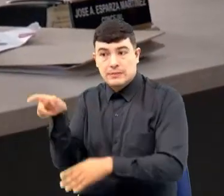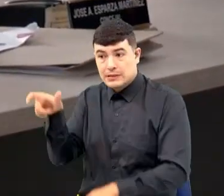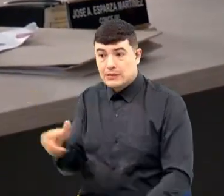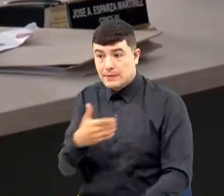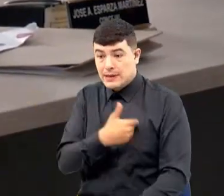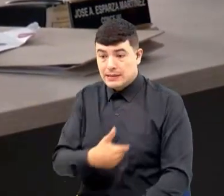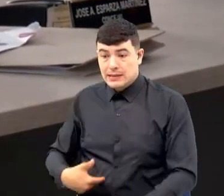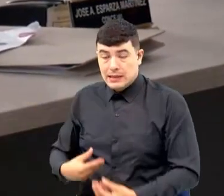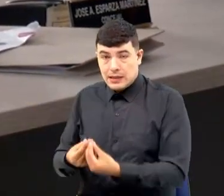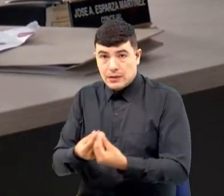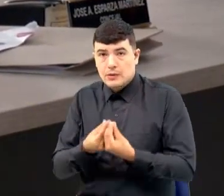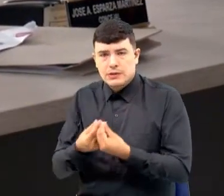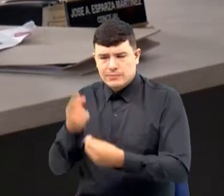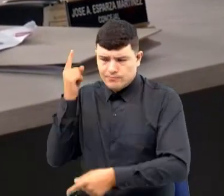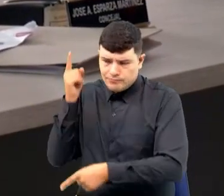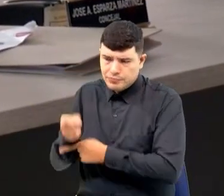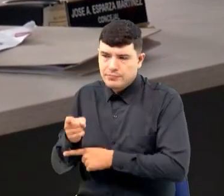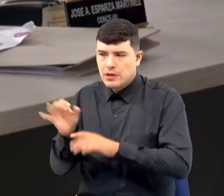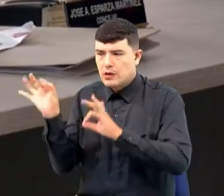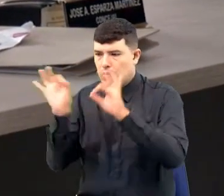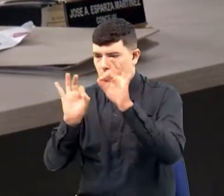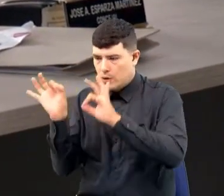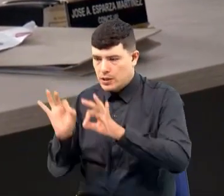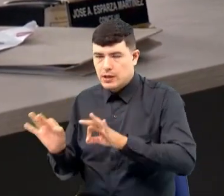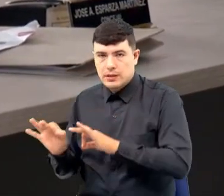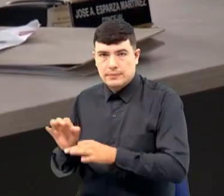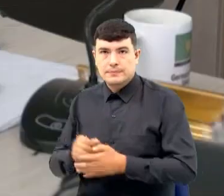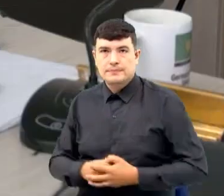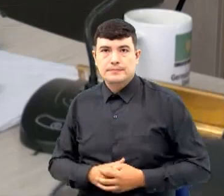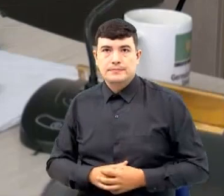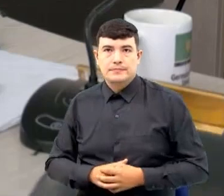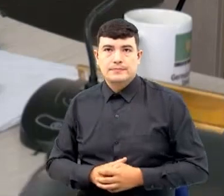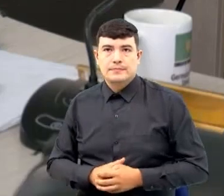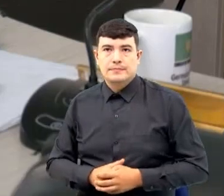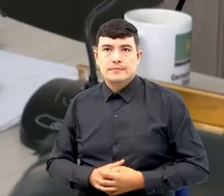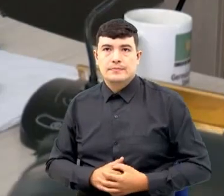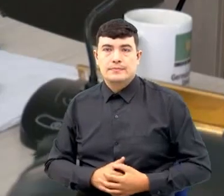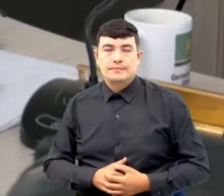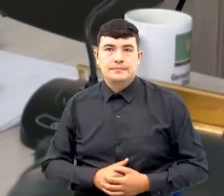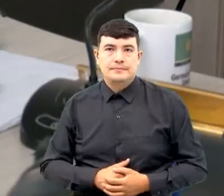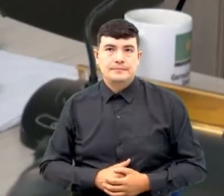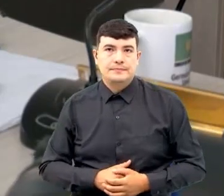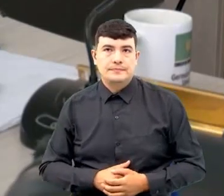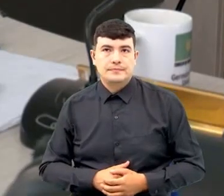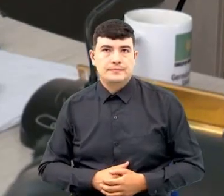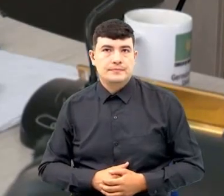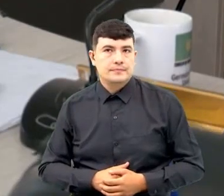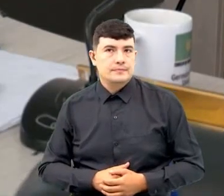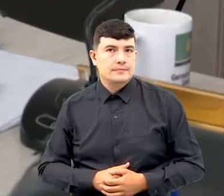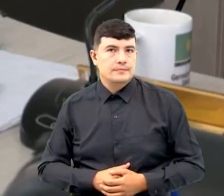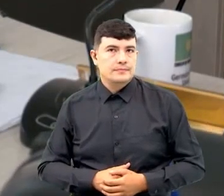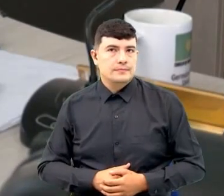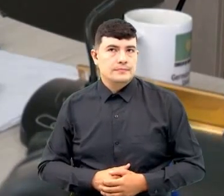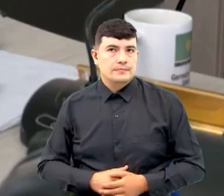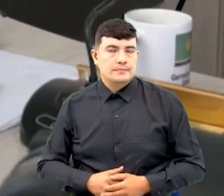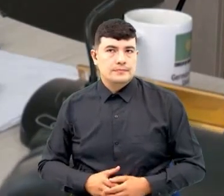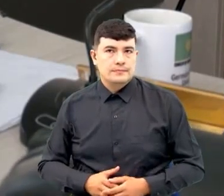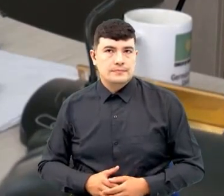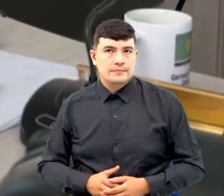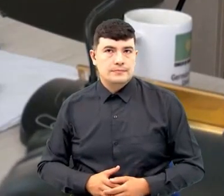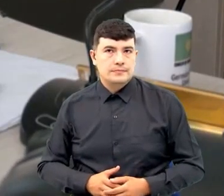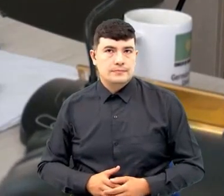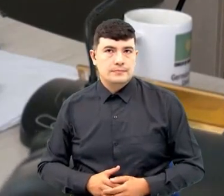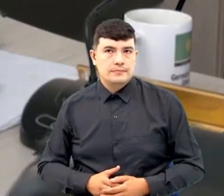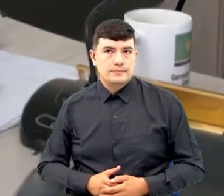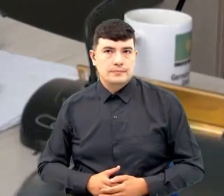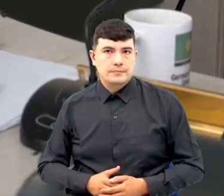Ávila, puso orden en el recinto. Señor, refiérase únicamente a temas personales,